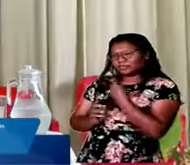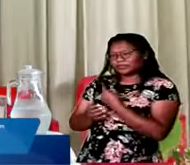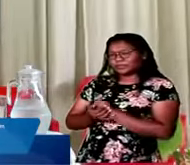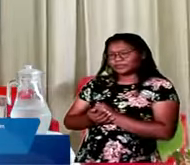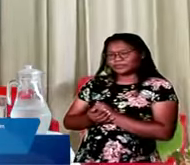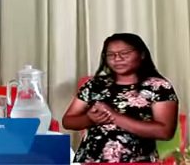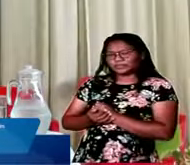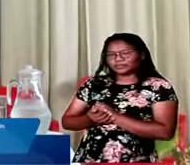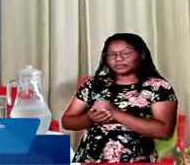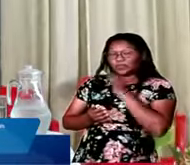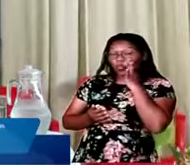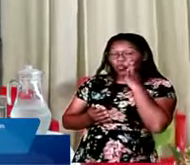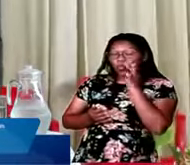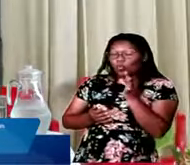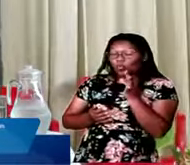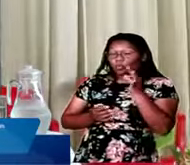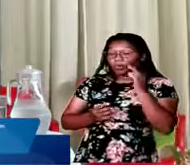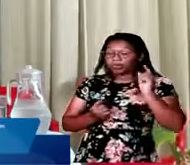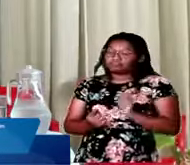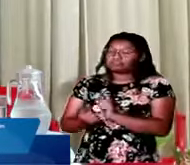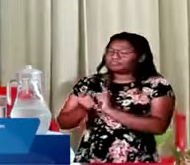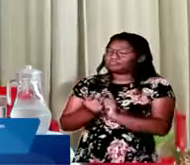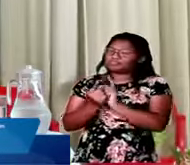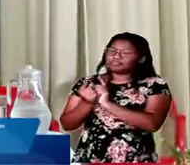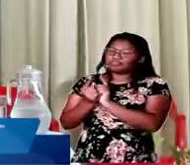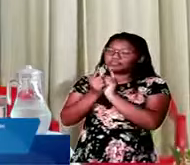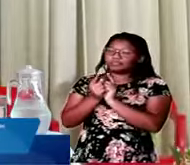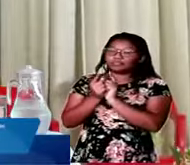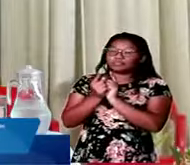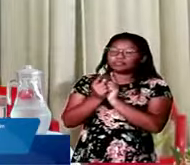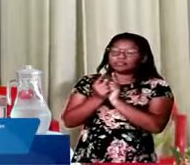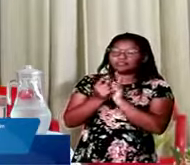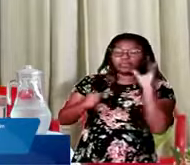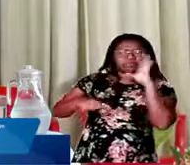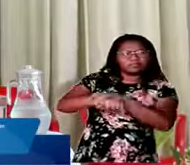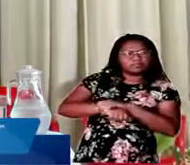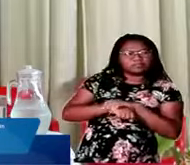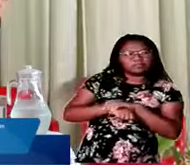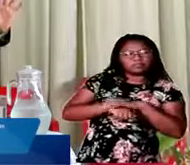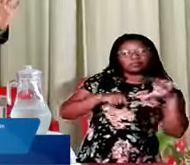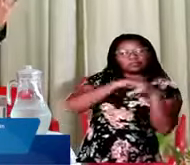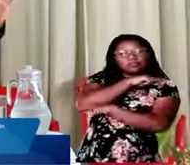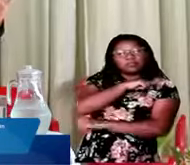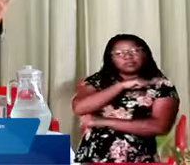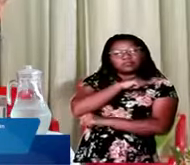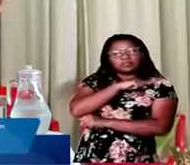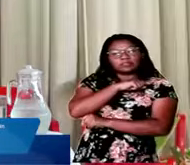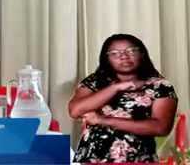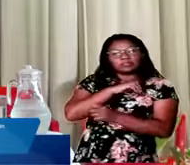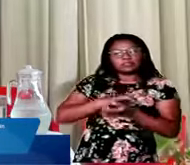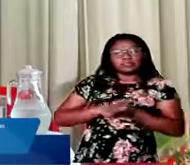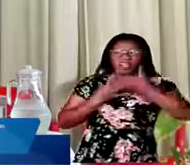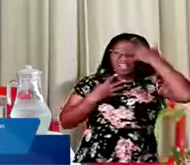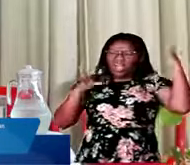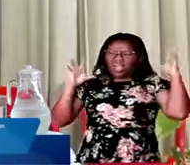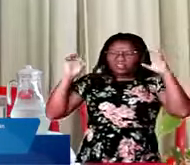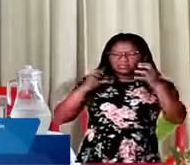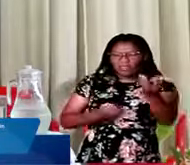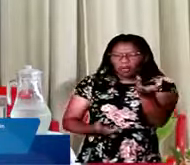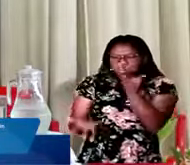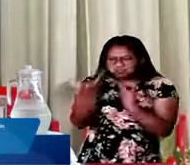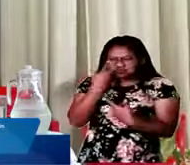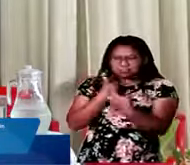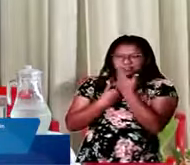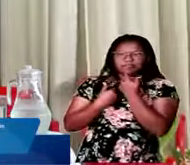hombre descendía de Jerusalén a Jericó y cayó en manos de ladrones, los cuales le despojaron e hiriéndole se fueron,